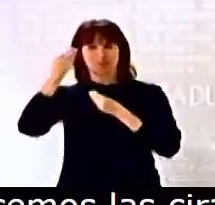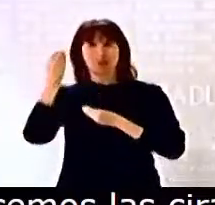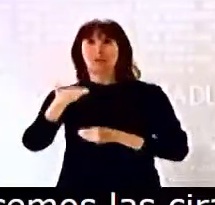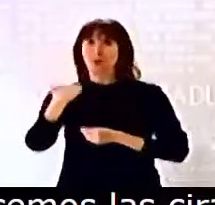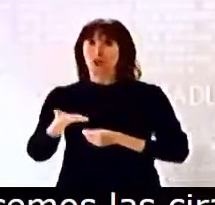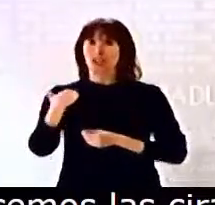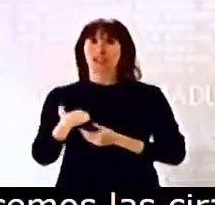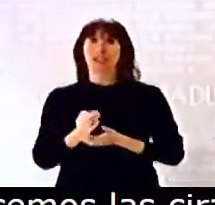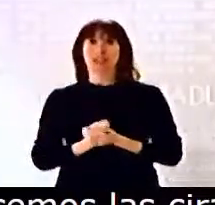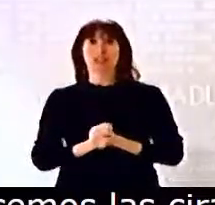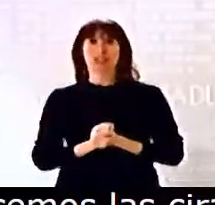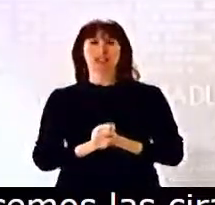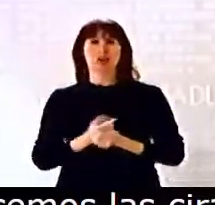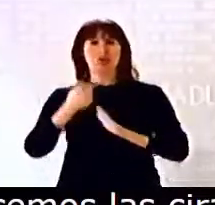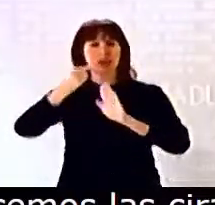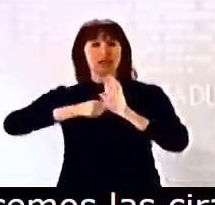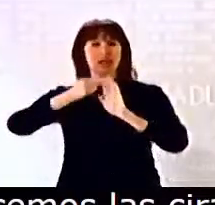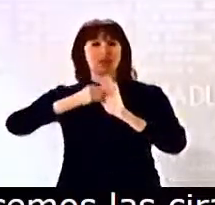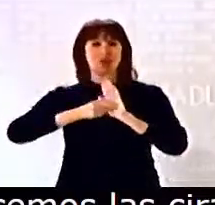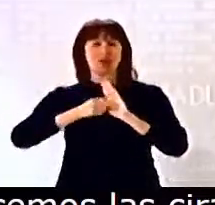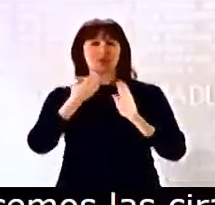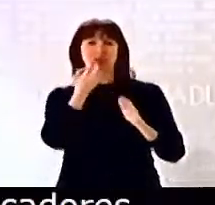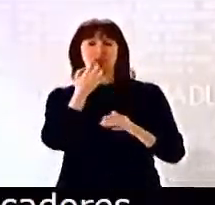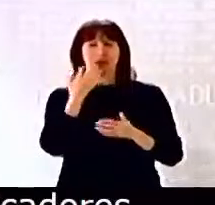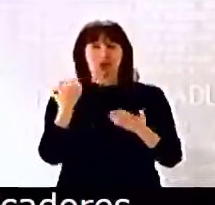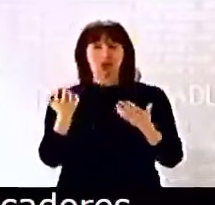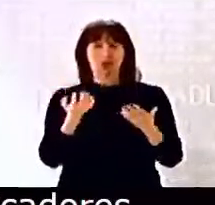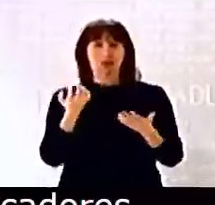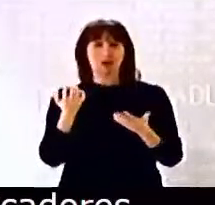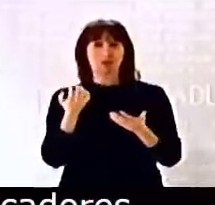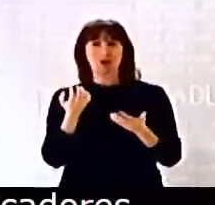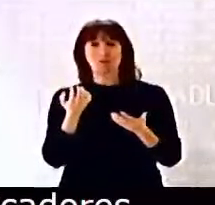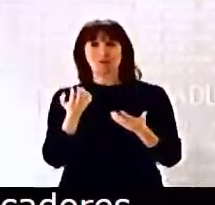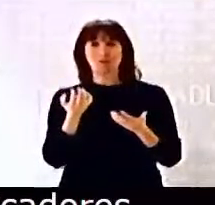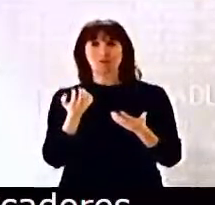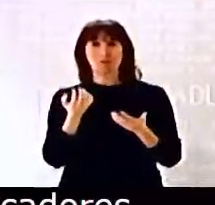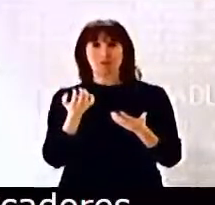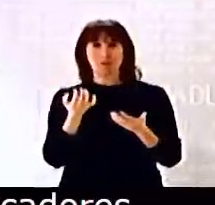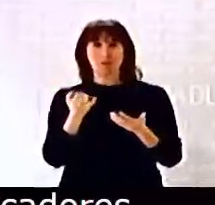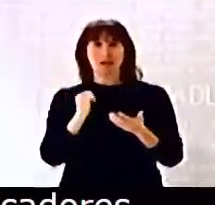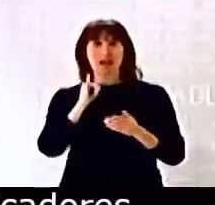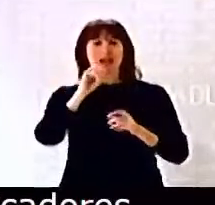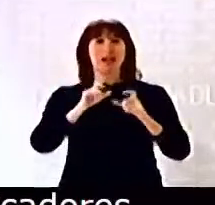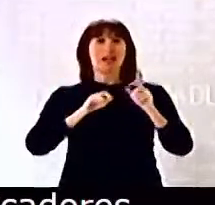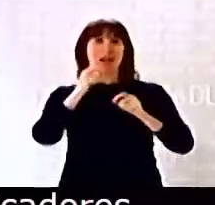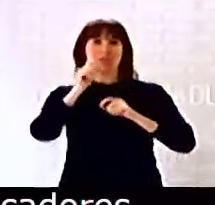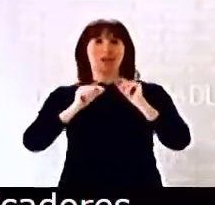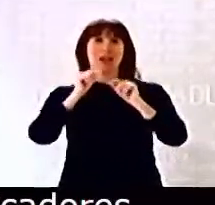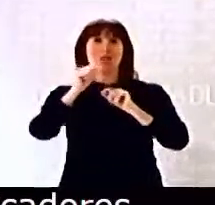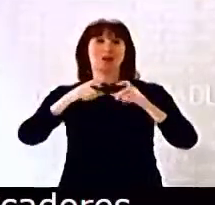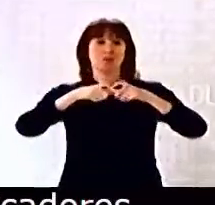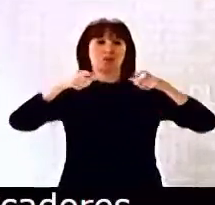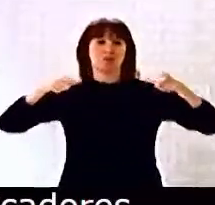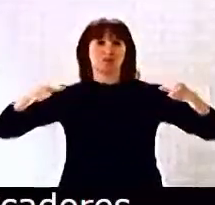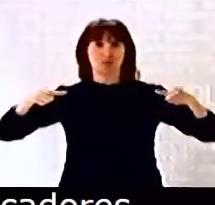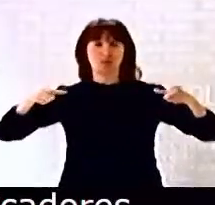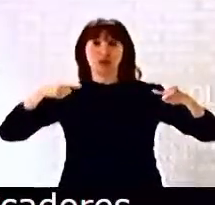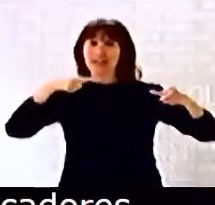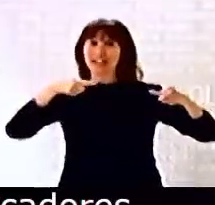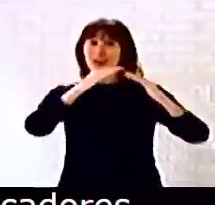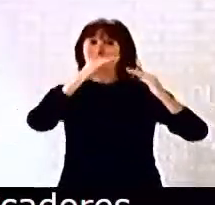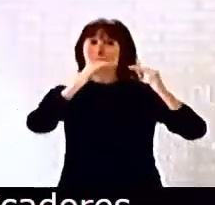también. Indicadores como, por ejemplo, el índice de crecimiento potencial del virus, que está